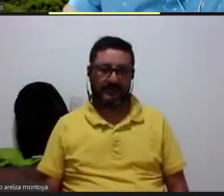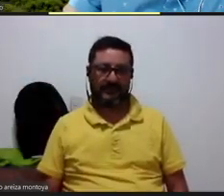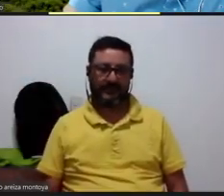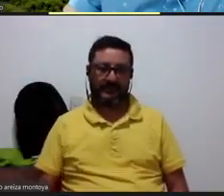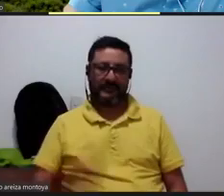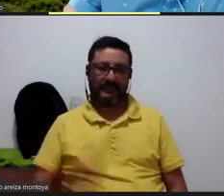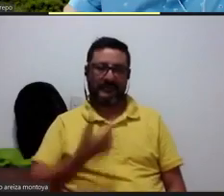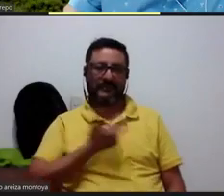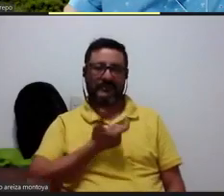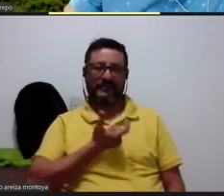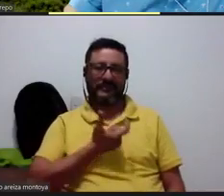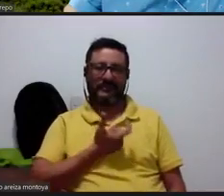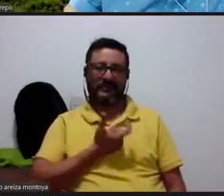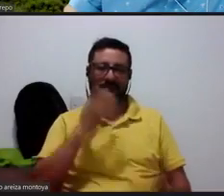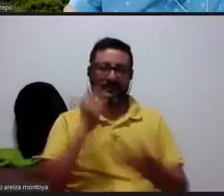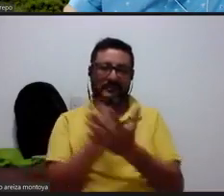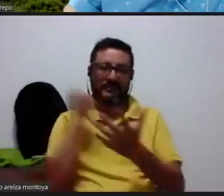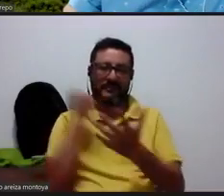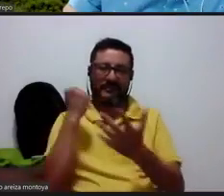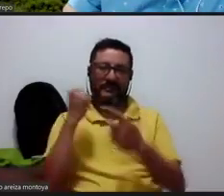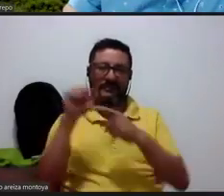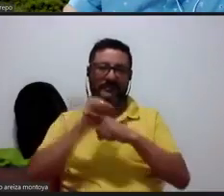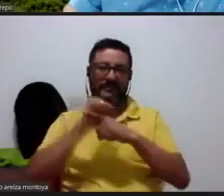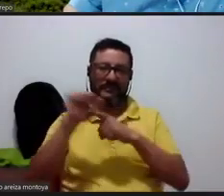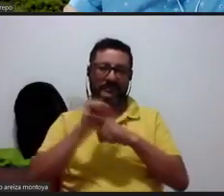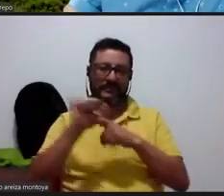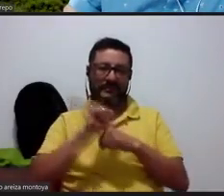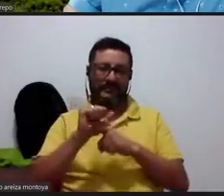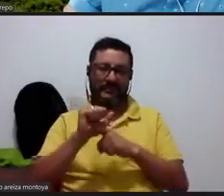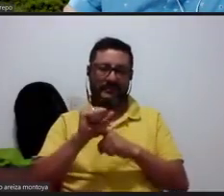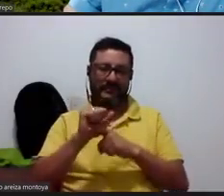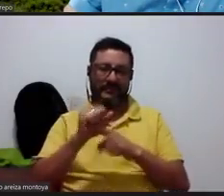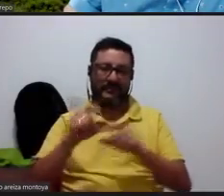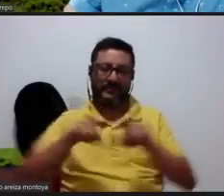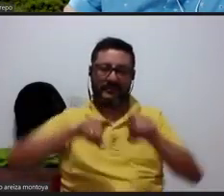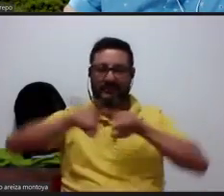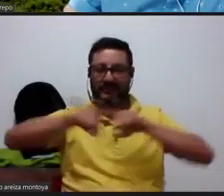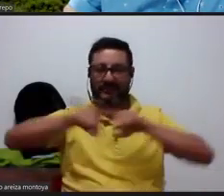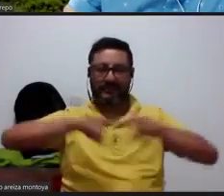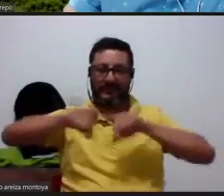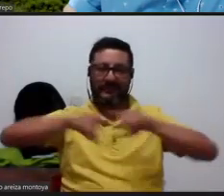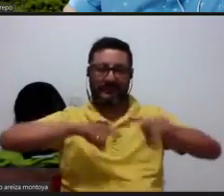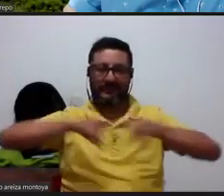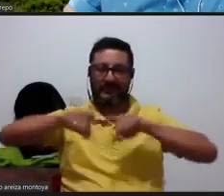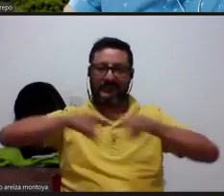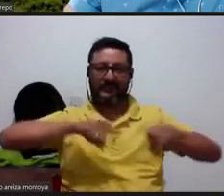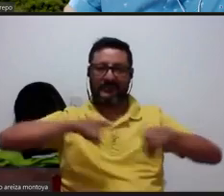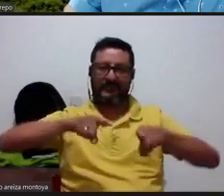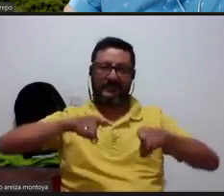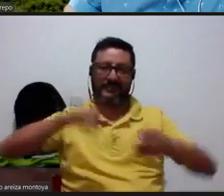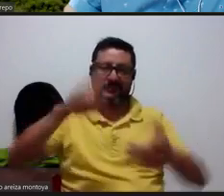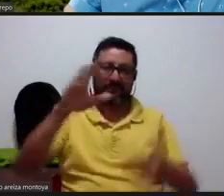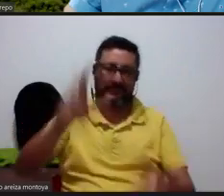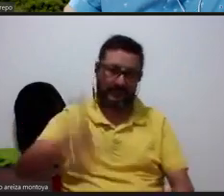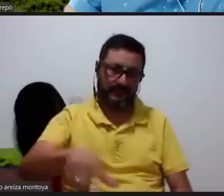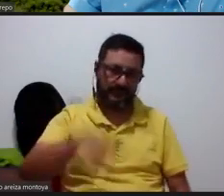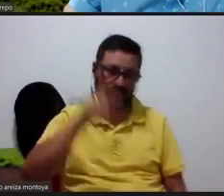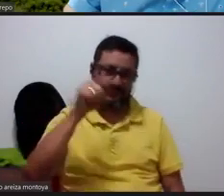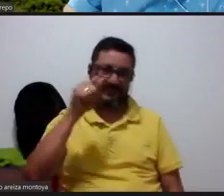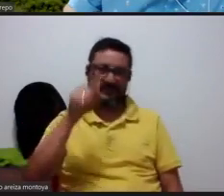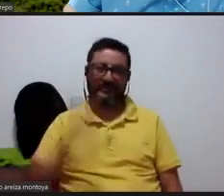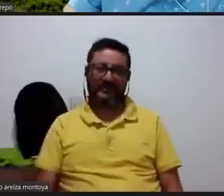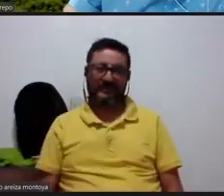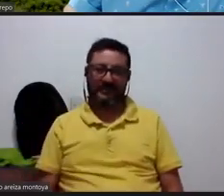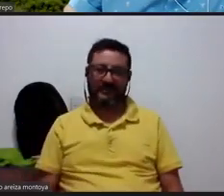se ganan en los entrenamientos. A la competencia uno se solo reclaman. Va a recogerlas. Es verdad.